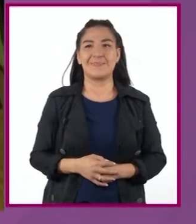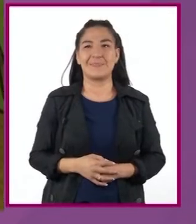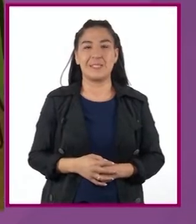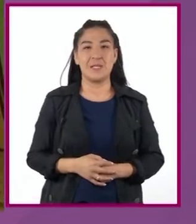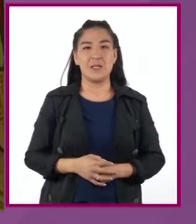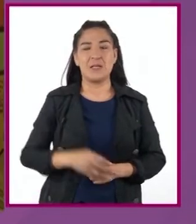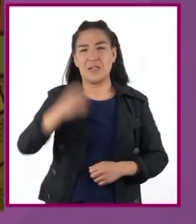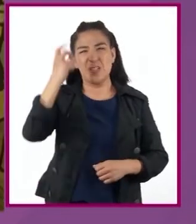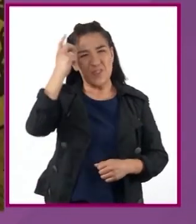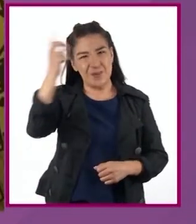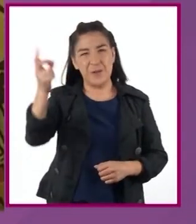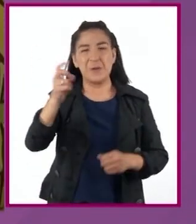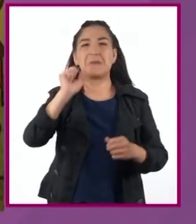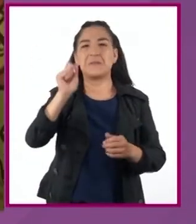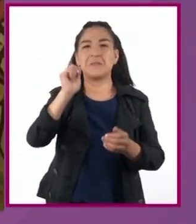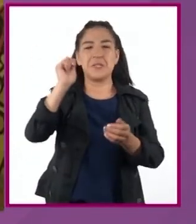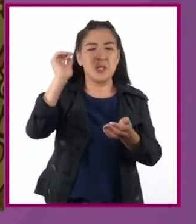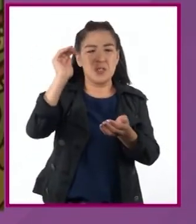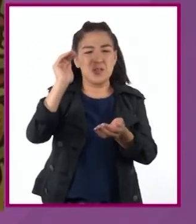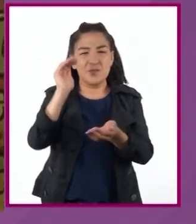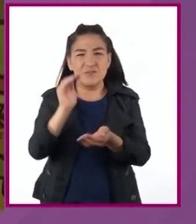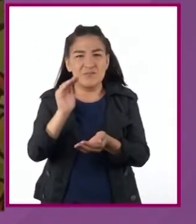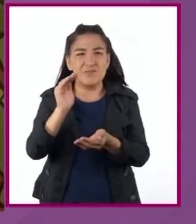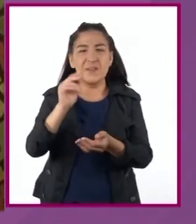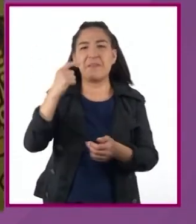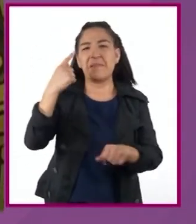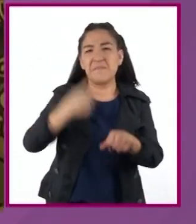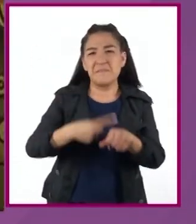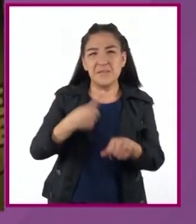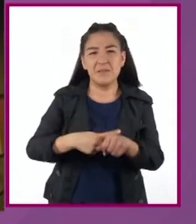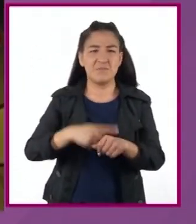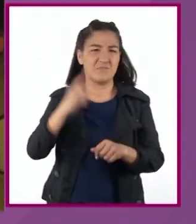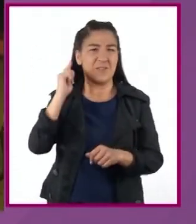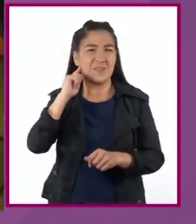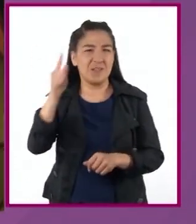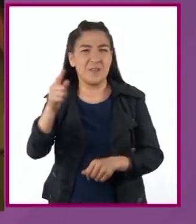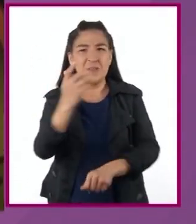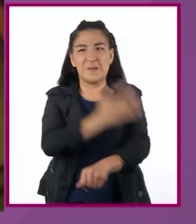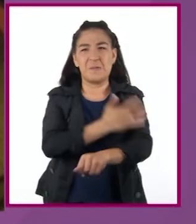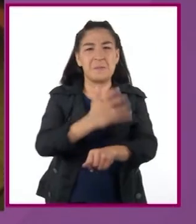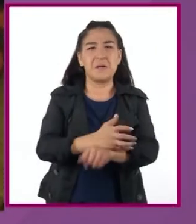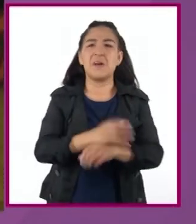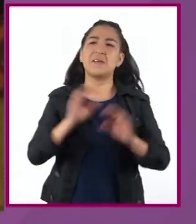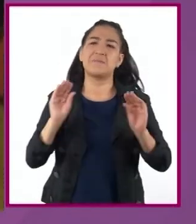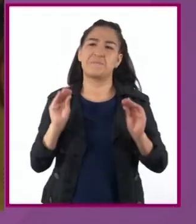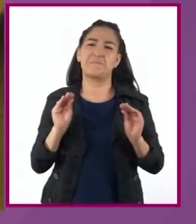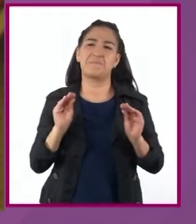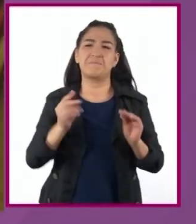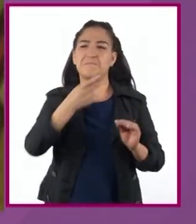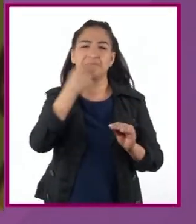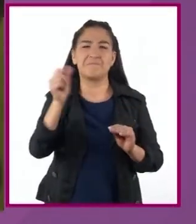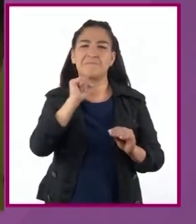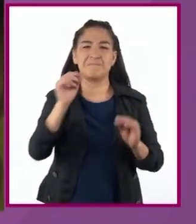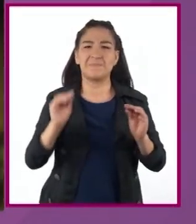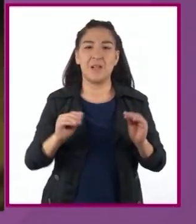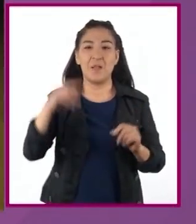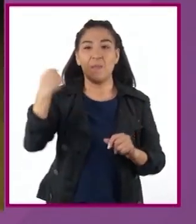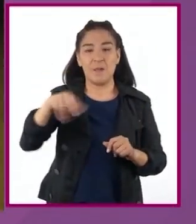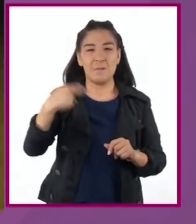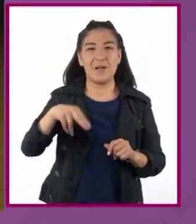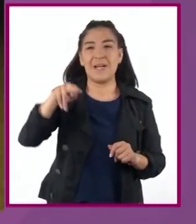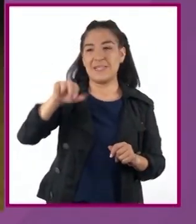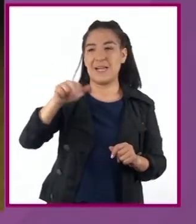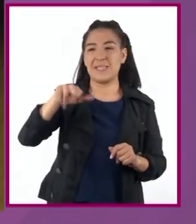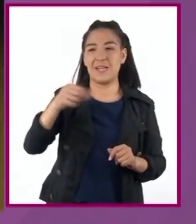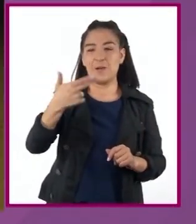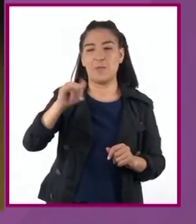Un dios pequeño y enfermo escuchaba a sus compañeros y no decía nada. Su nombre era